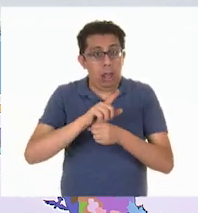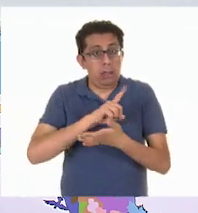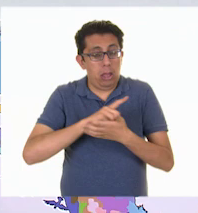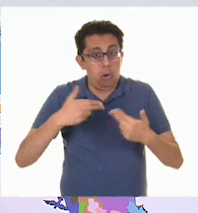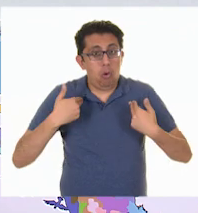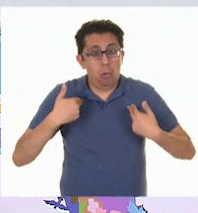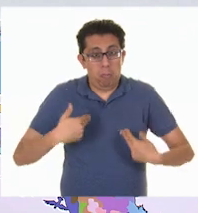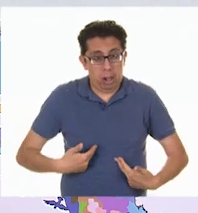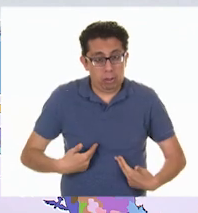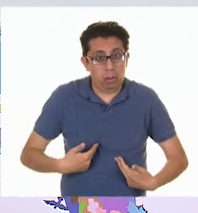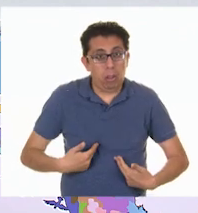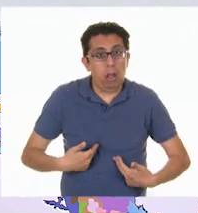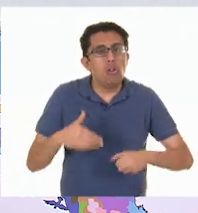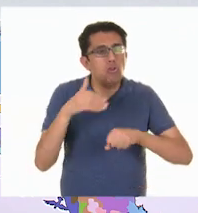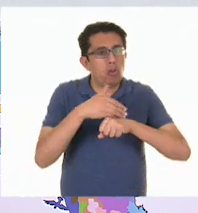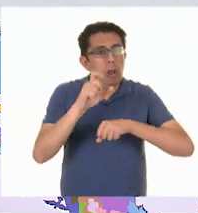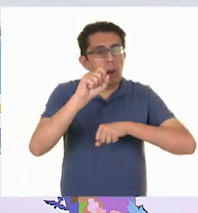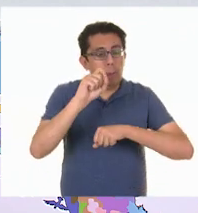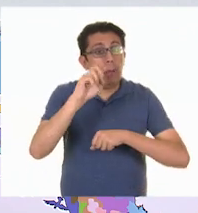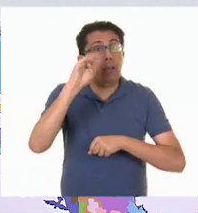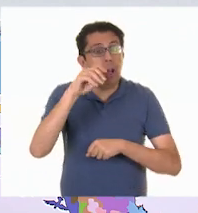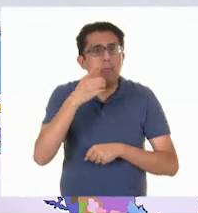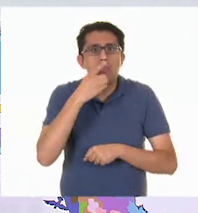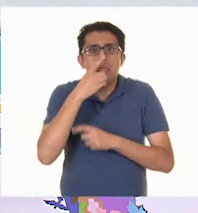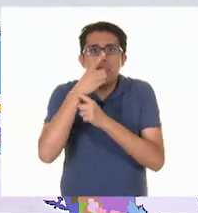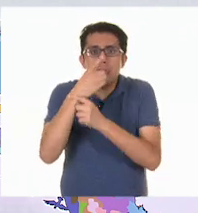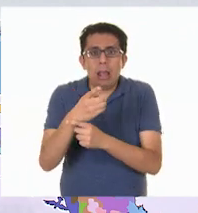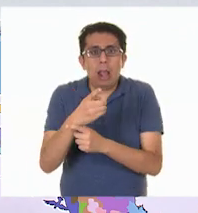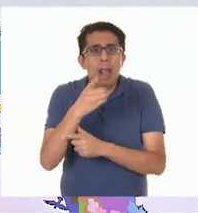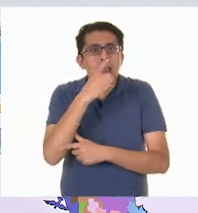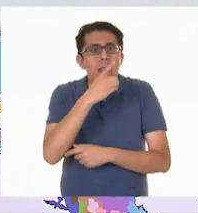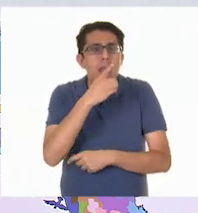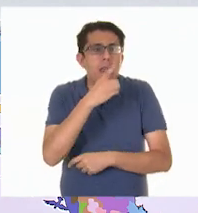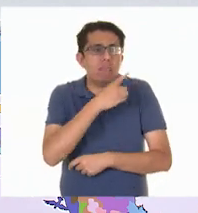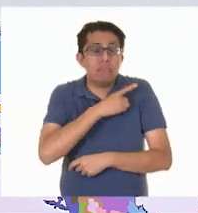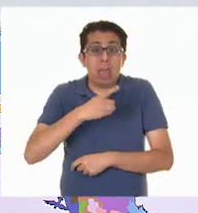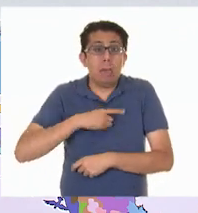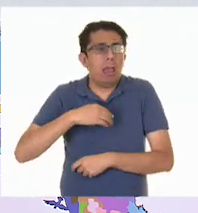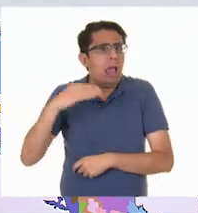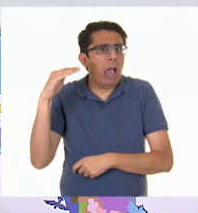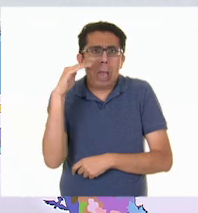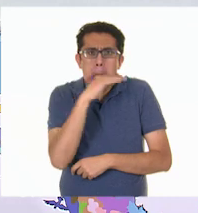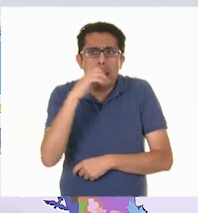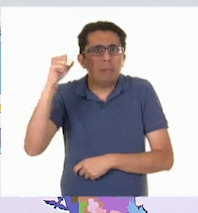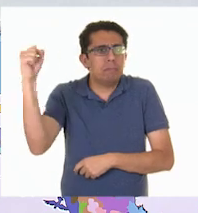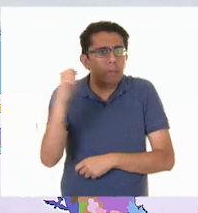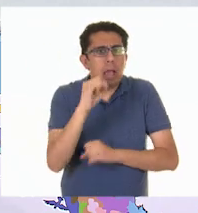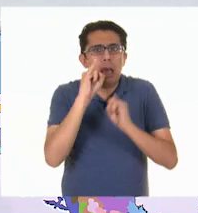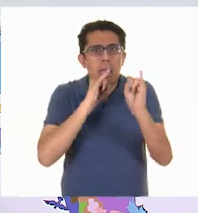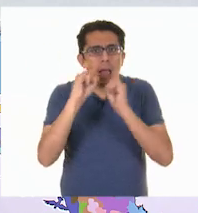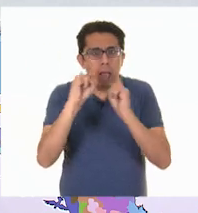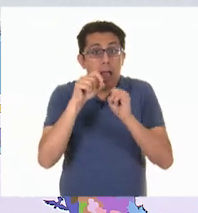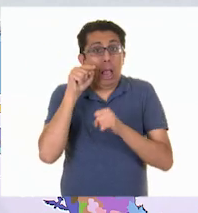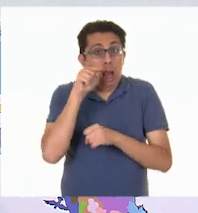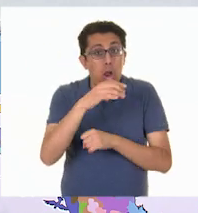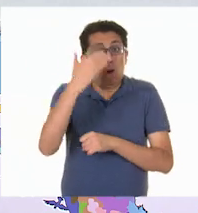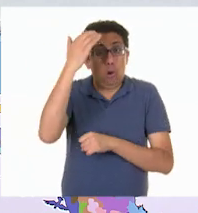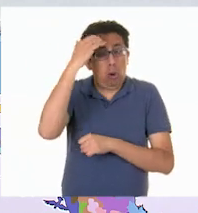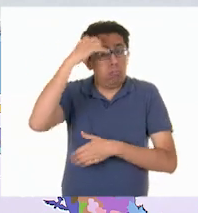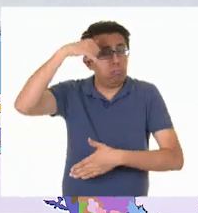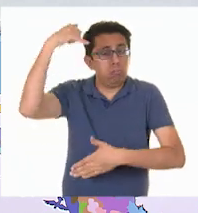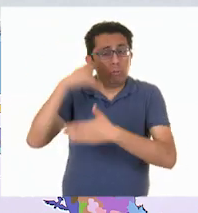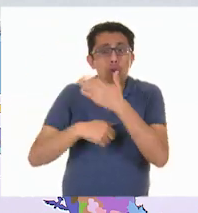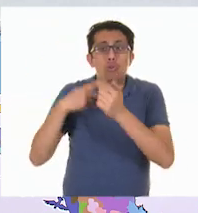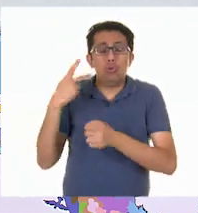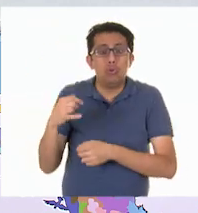señala que se proporcionará gratuitamente un traductor o intérprete que tenga conocimiento de la lengua y la cultura de las